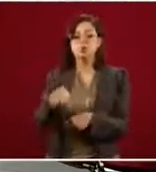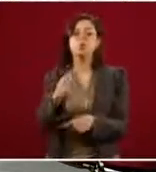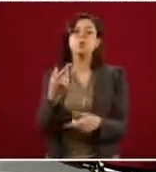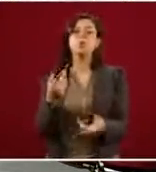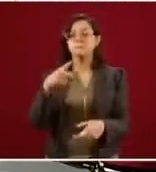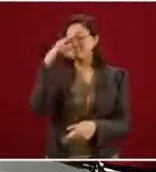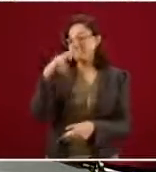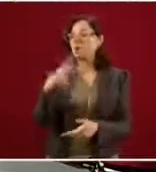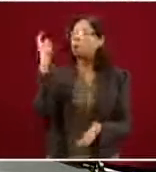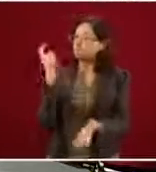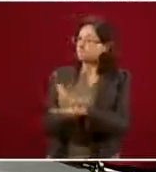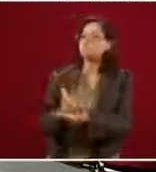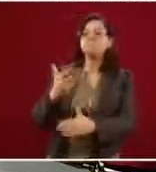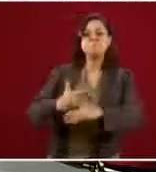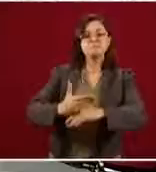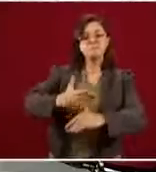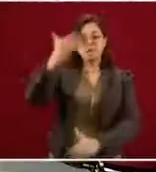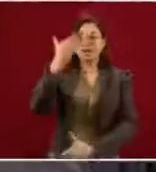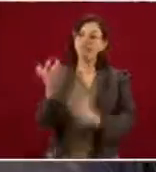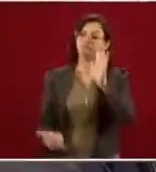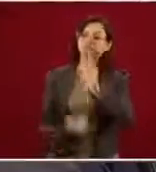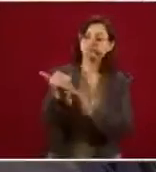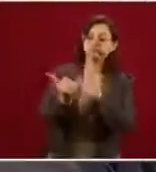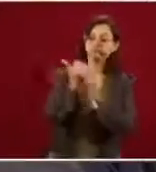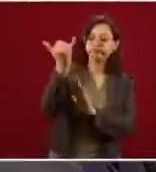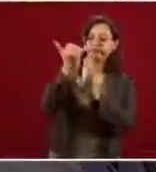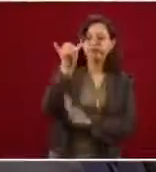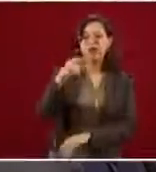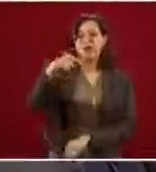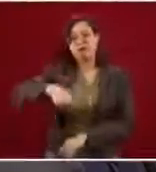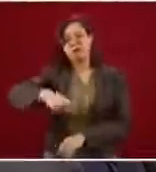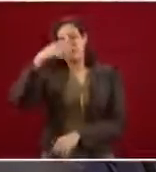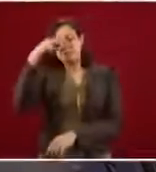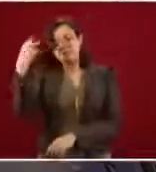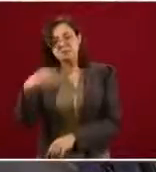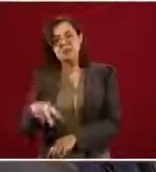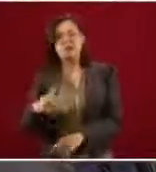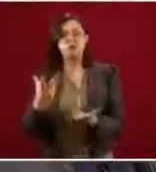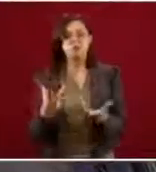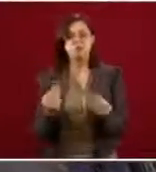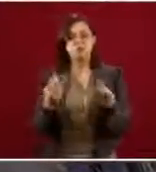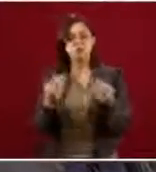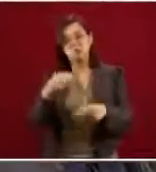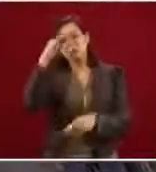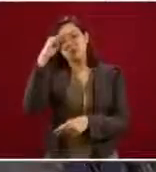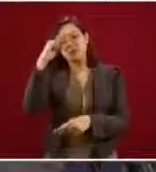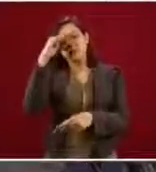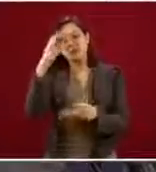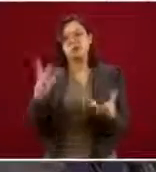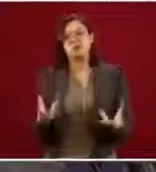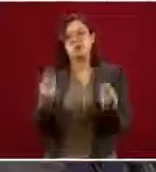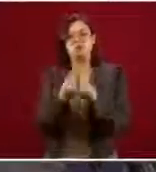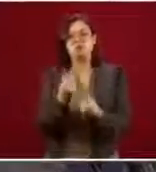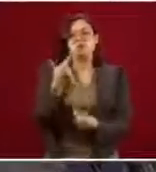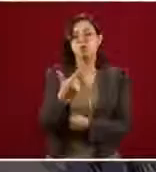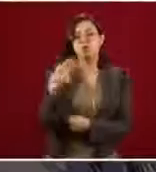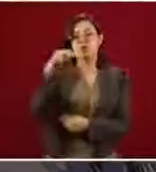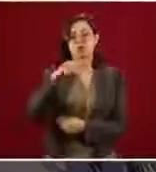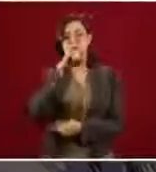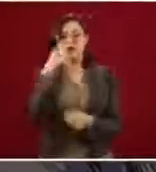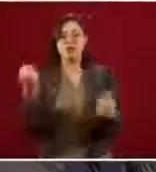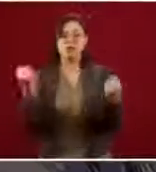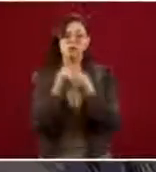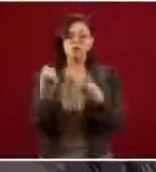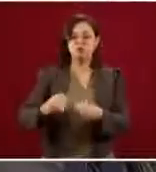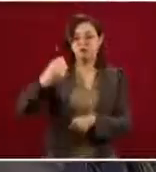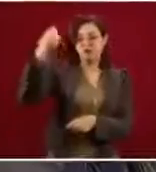el muro. Y bueno, aquí en México mucha gente lo está relacionando con la actuación de la Guardia Nacional en la frontera sur, que dicen